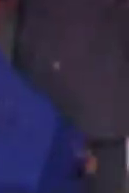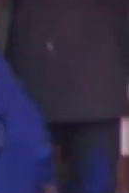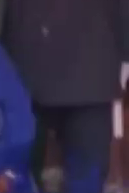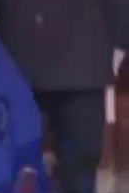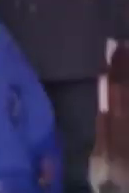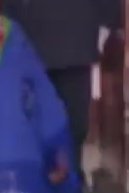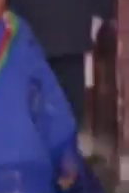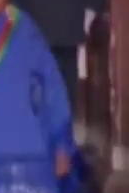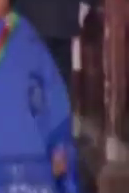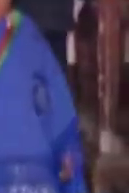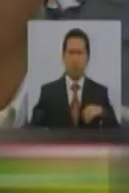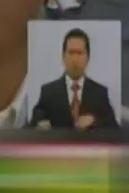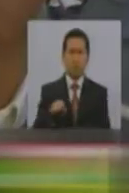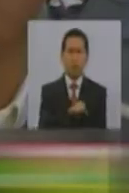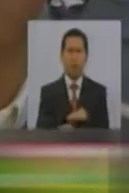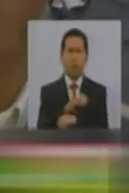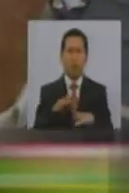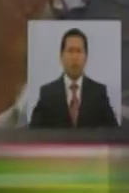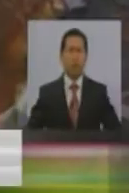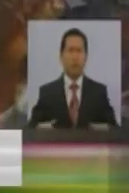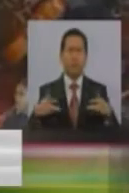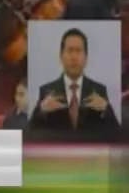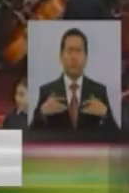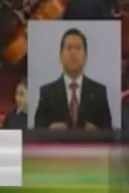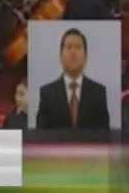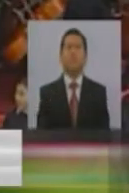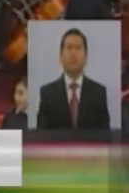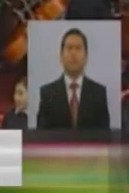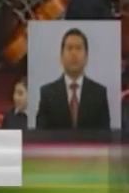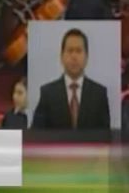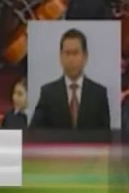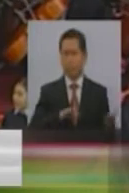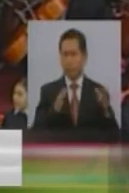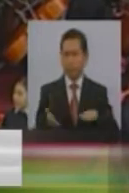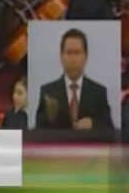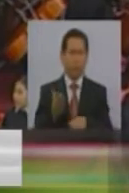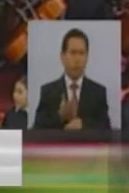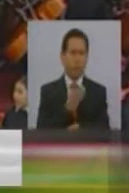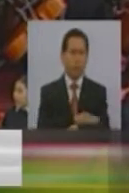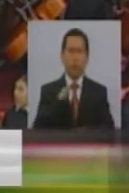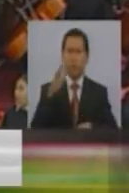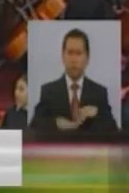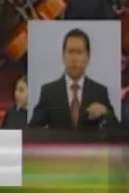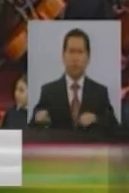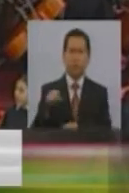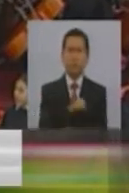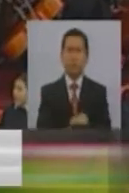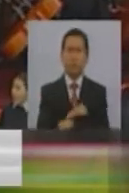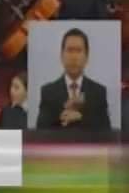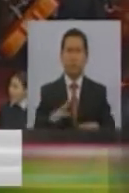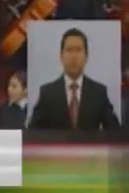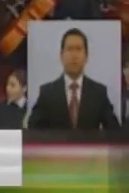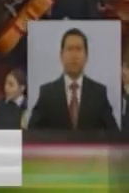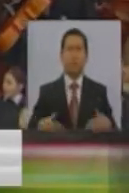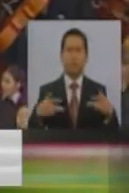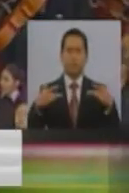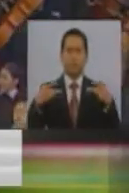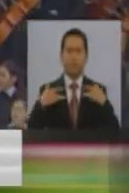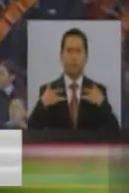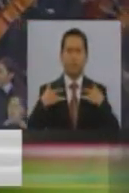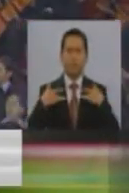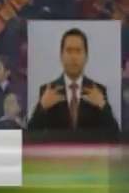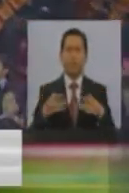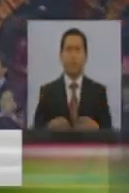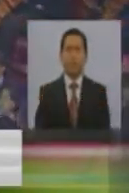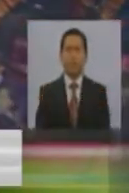de la Policía Boliviana. En el programa central de la Asamblea Legislativa Plurinacional se entonó las 4 partes del himno nacional. Luego,